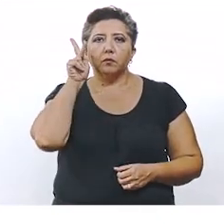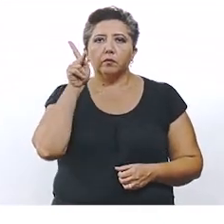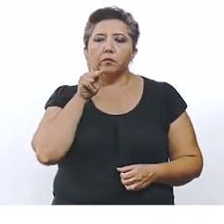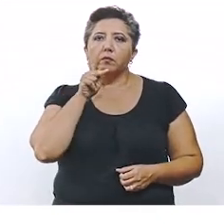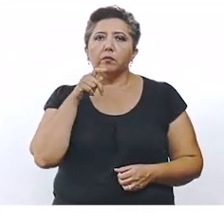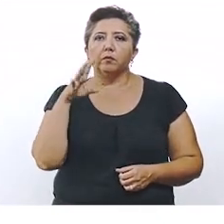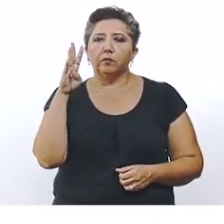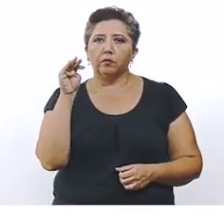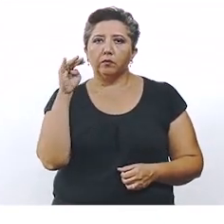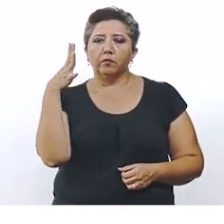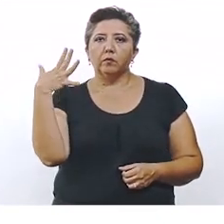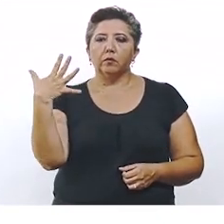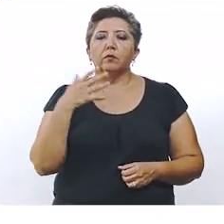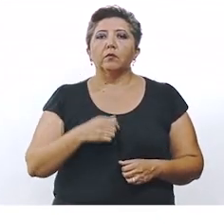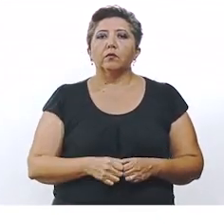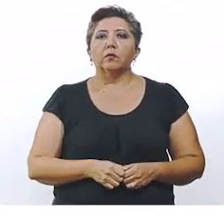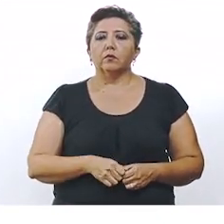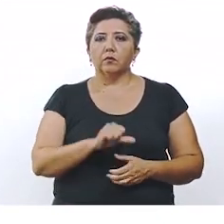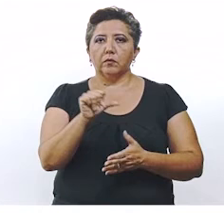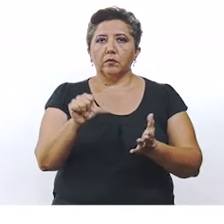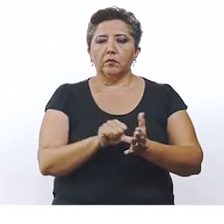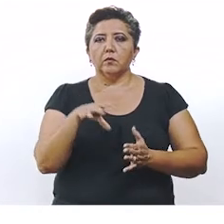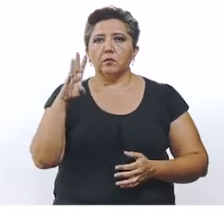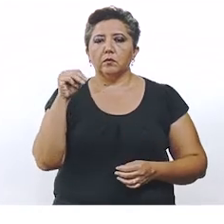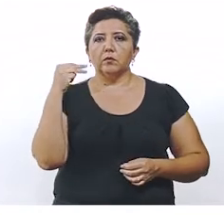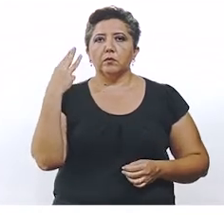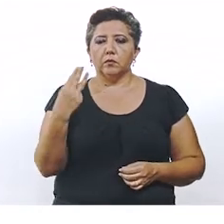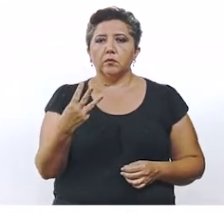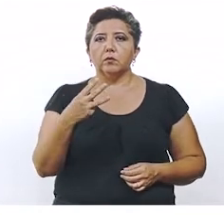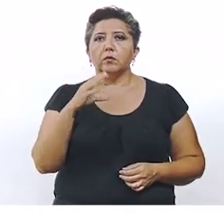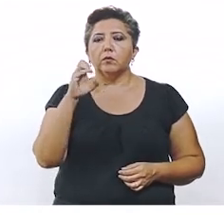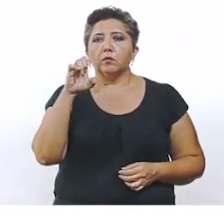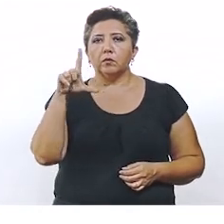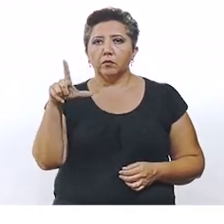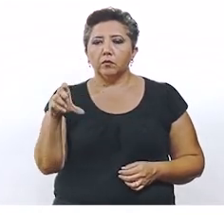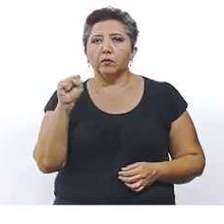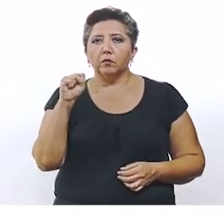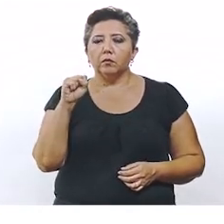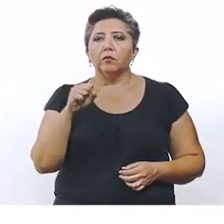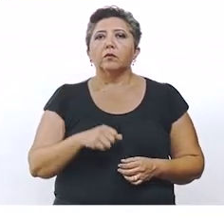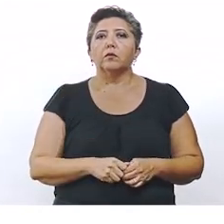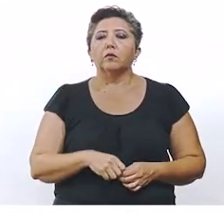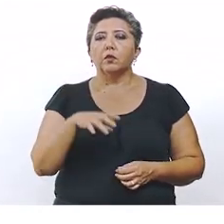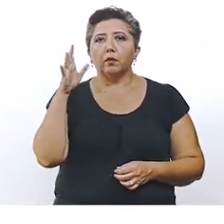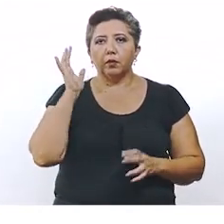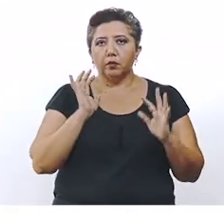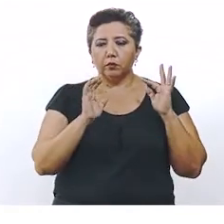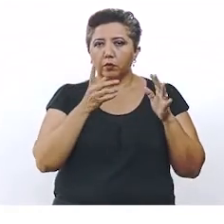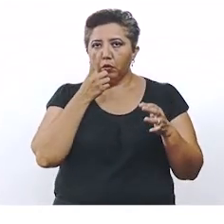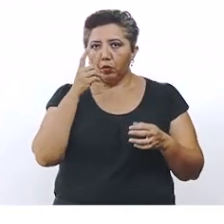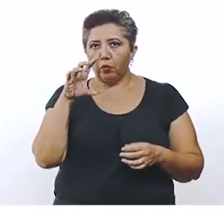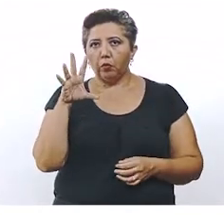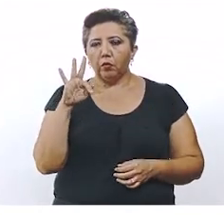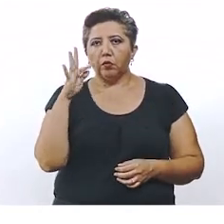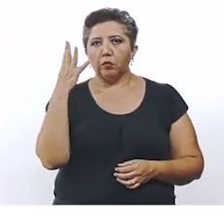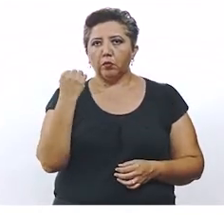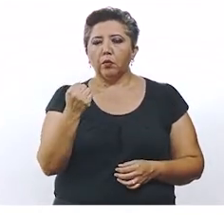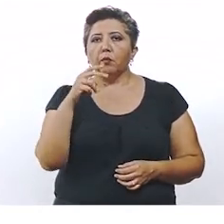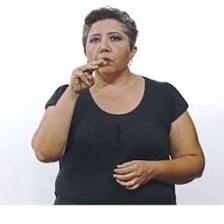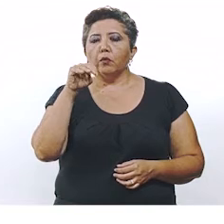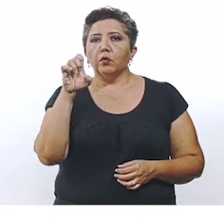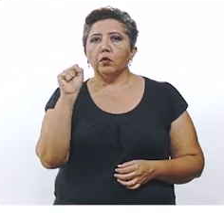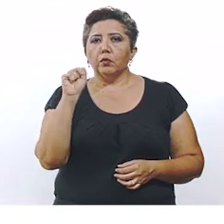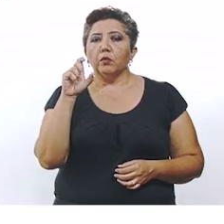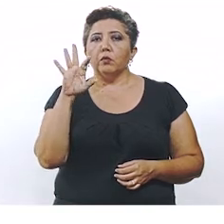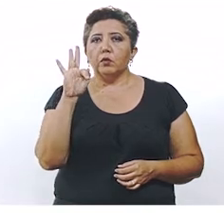Pablo II con 95, Centro 93, Ciudad Cauquel 60, Francisco de Montejo 49,